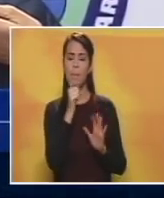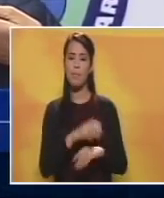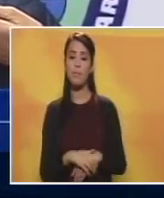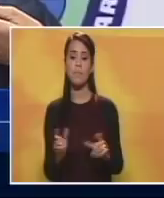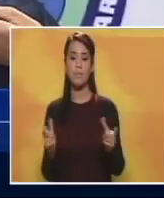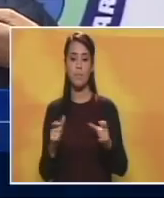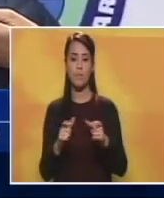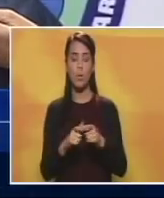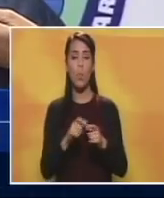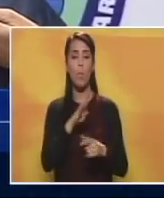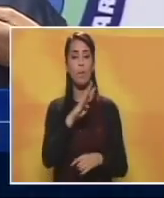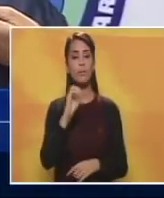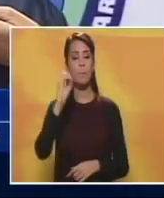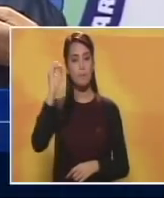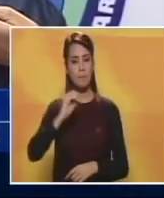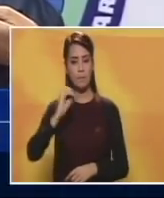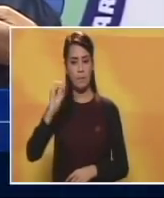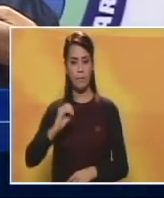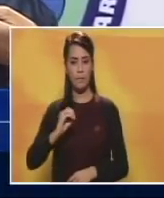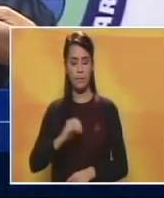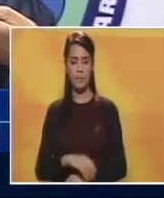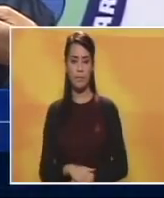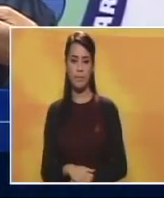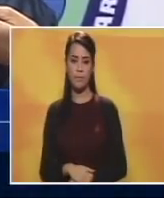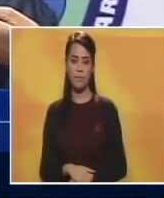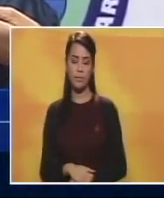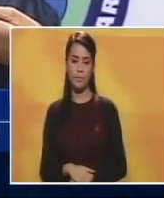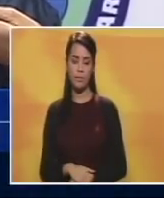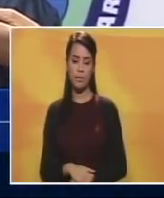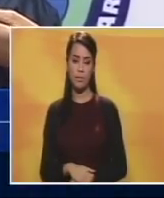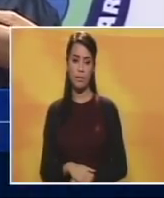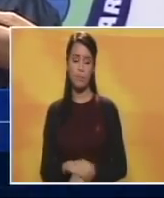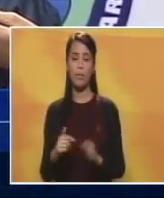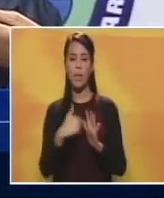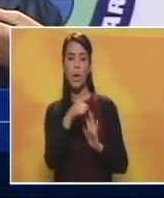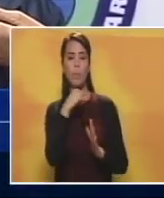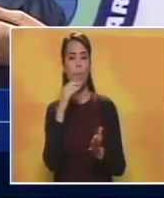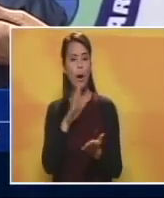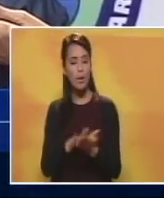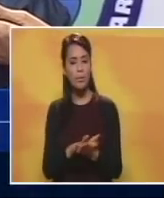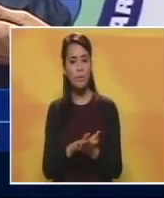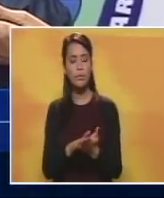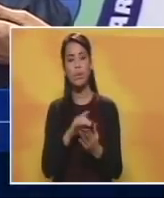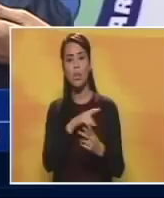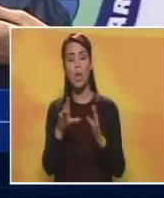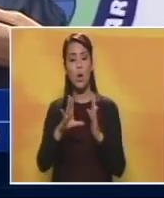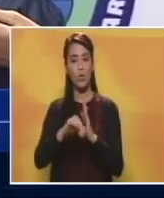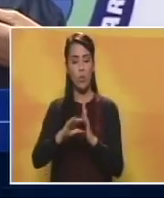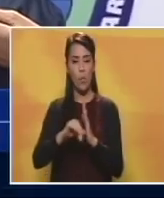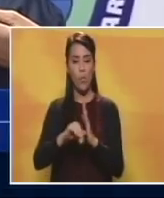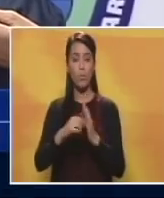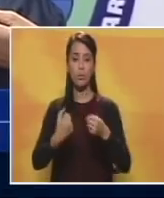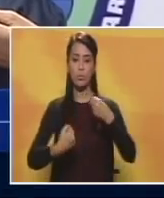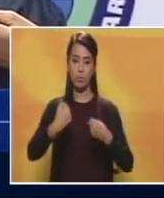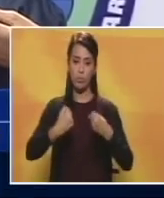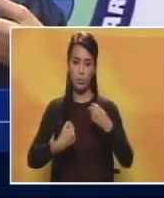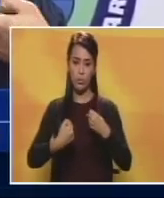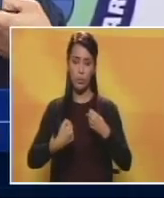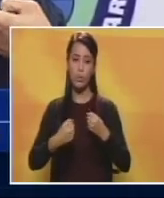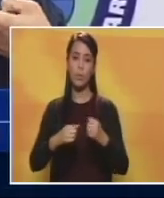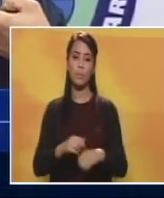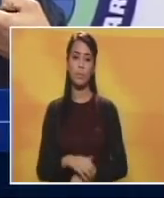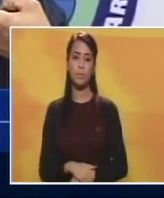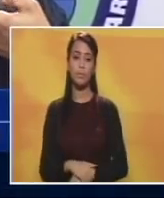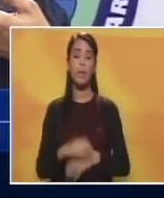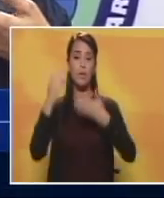de un 40%, efectivamente, en los índices de homicidio, lesiones personales, hurto de vehículo, robo de